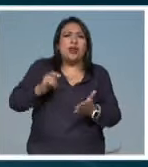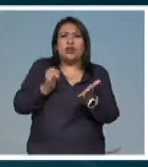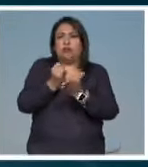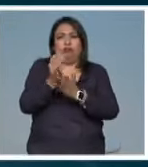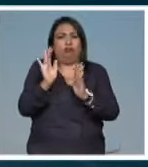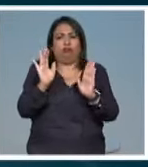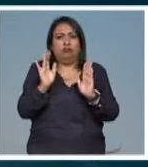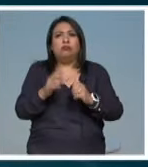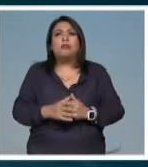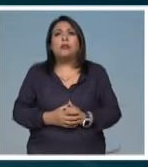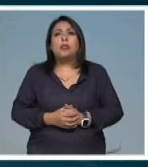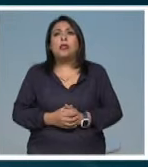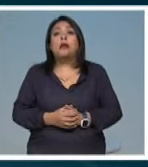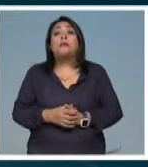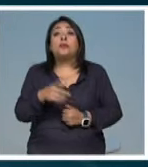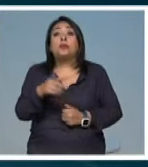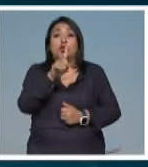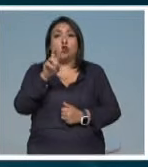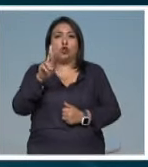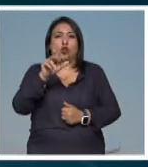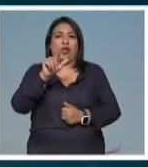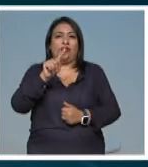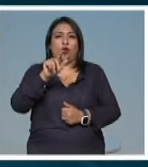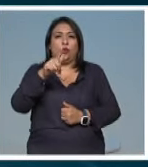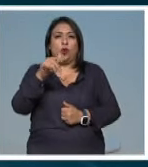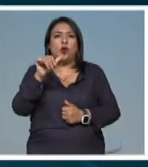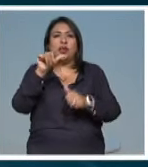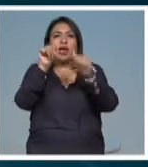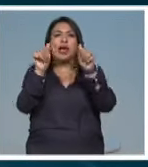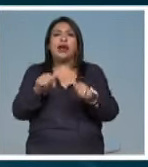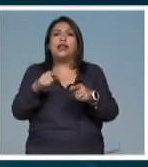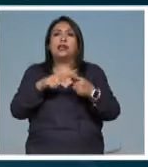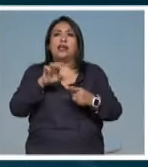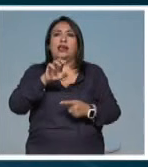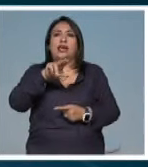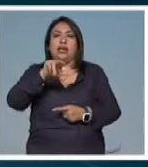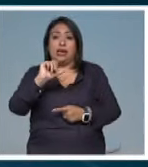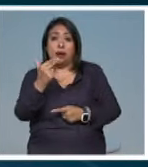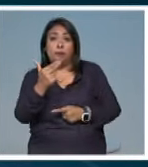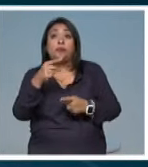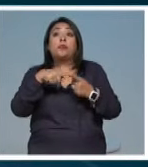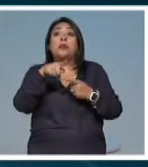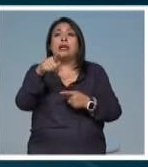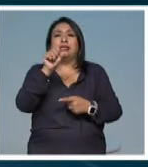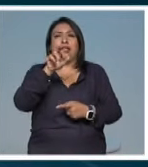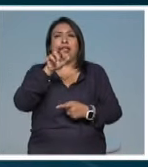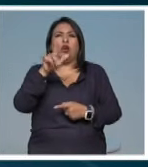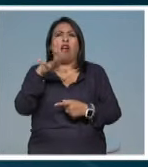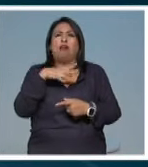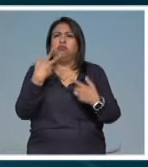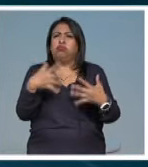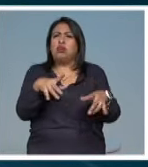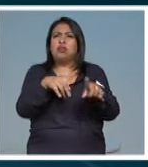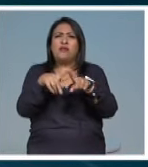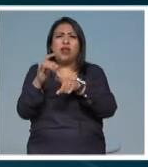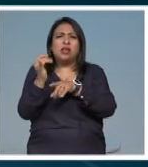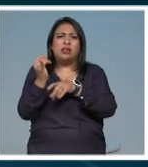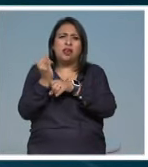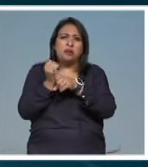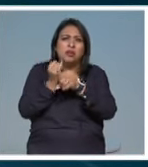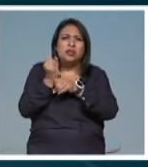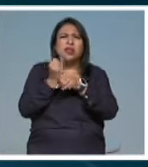dice. Doctor en Antropología y Arte por la ENA, Sergio Raúl Arroyo ha desarrollado una extensa actividad como